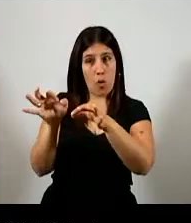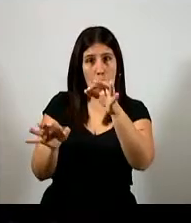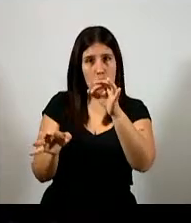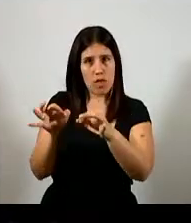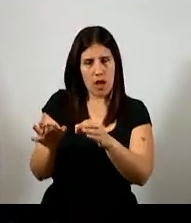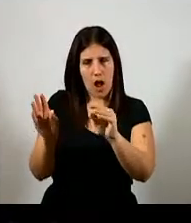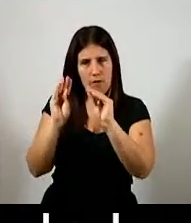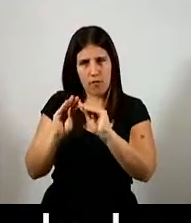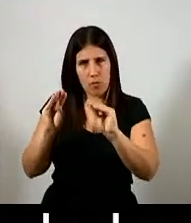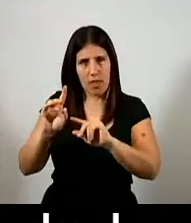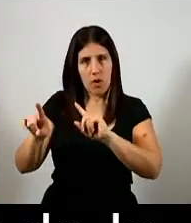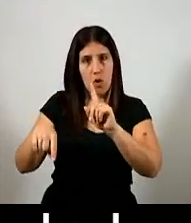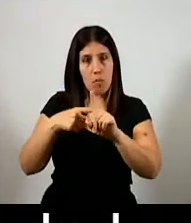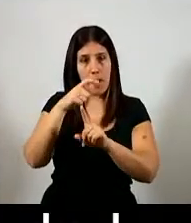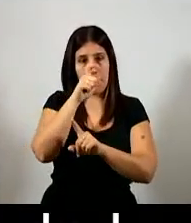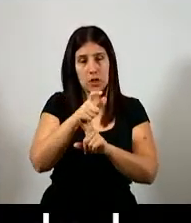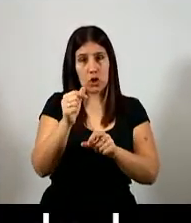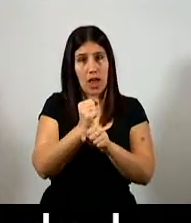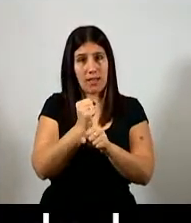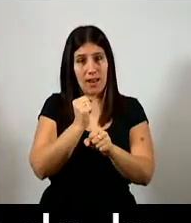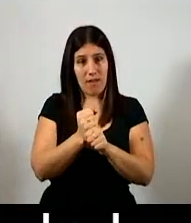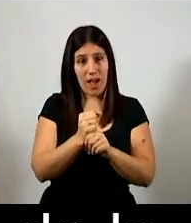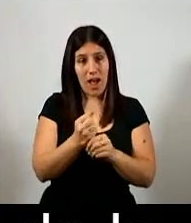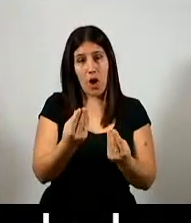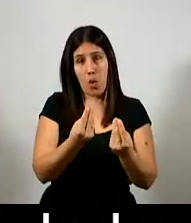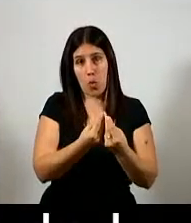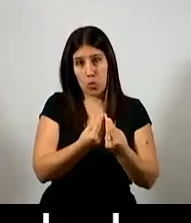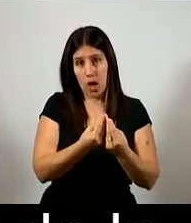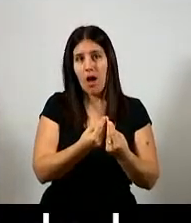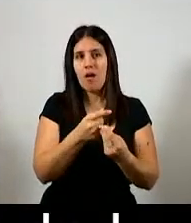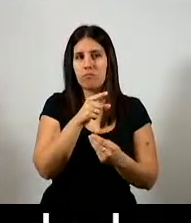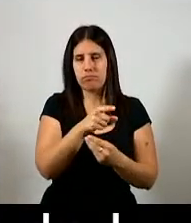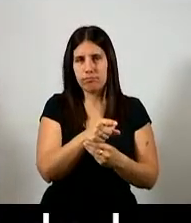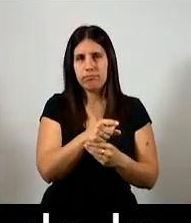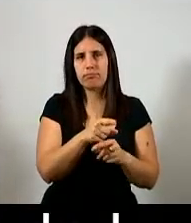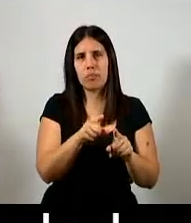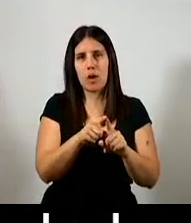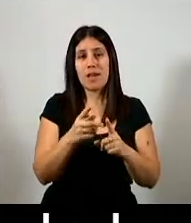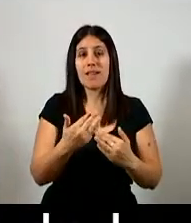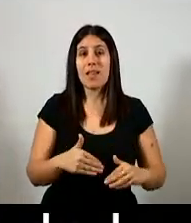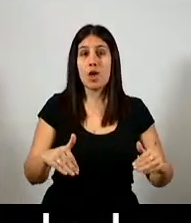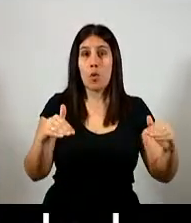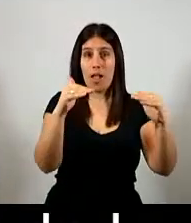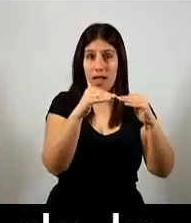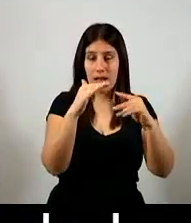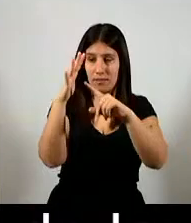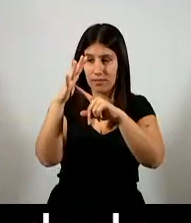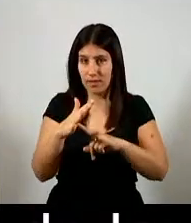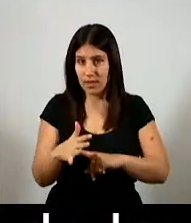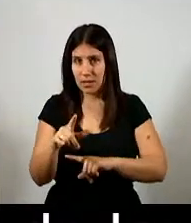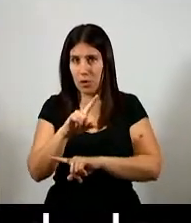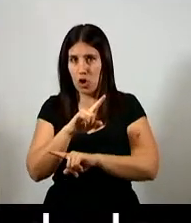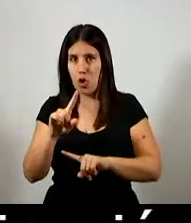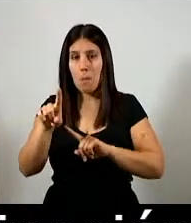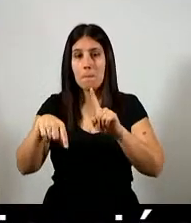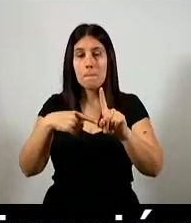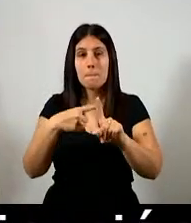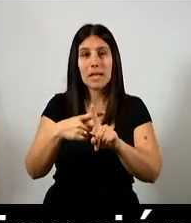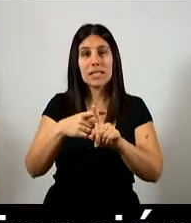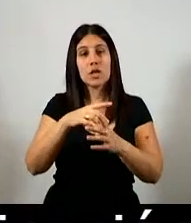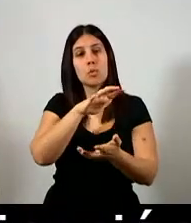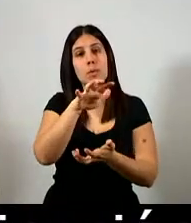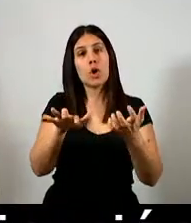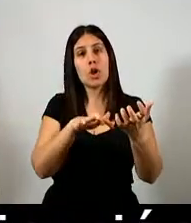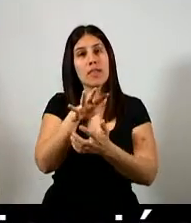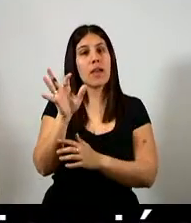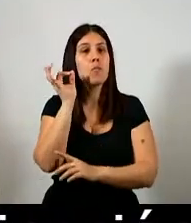personal de la Junta en las áreas de igualdad, la no discriminación y la lucha contra la violencia hacia las mujeres.